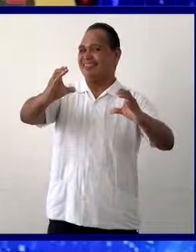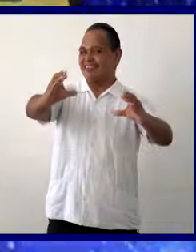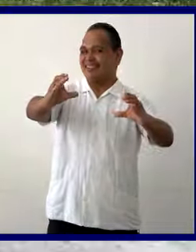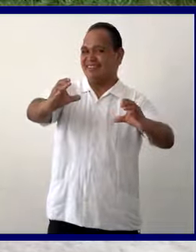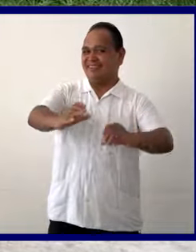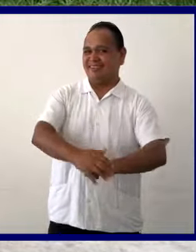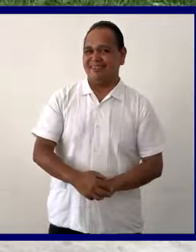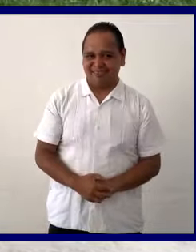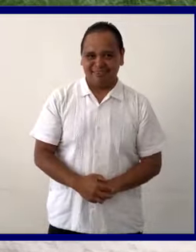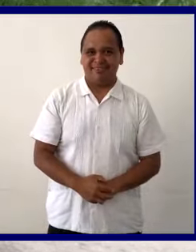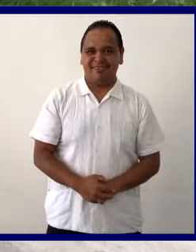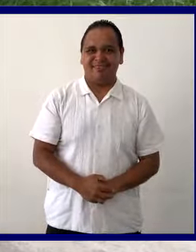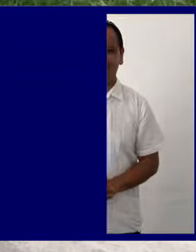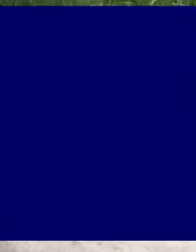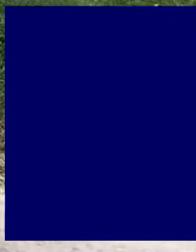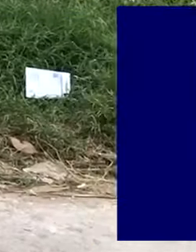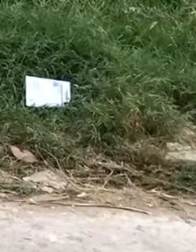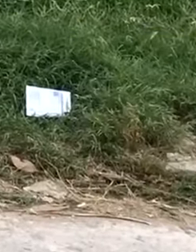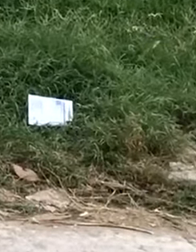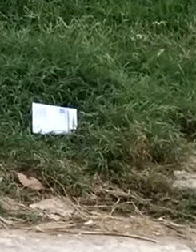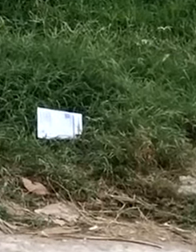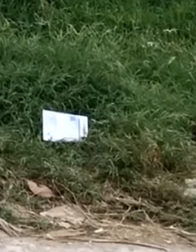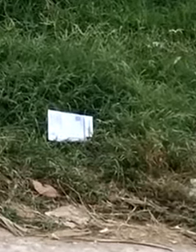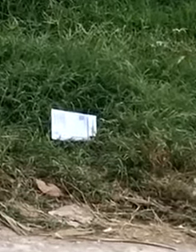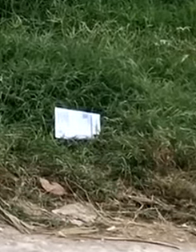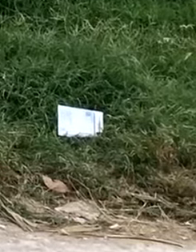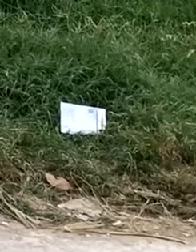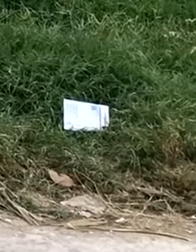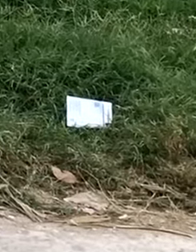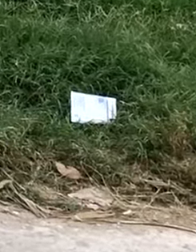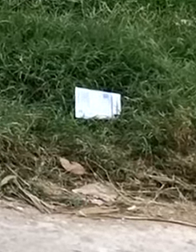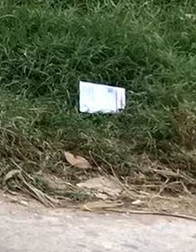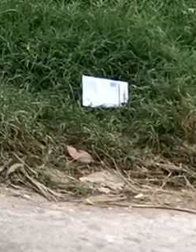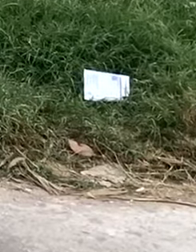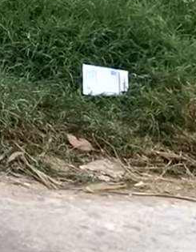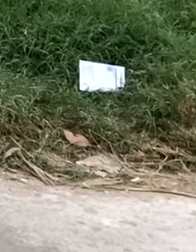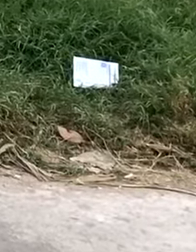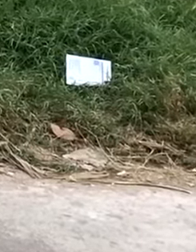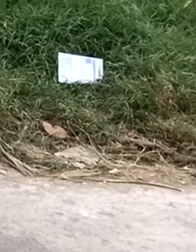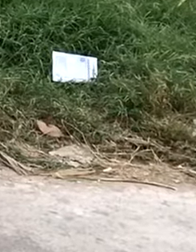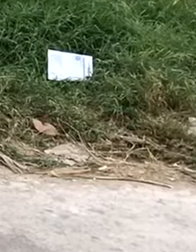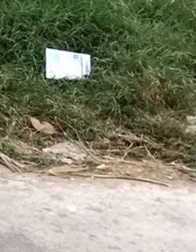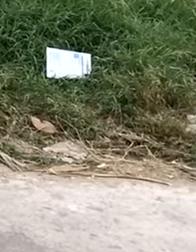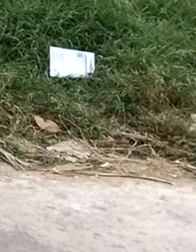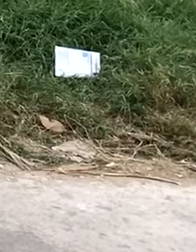Mejor hubiera trabajado en un noticiero.